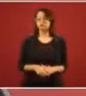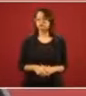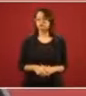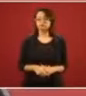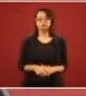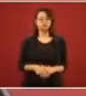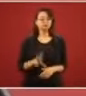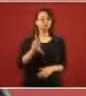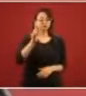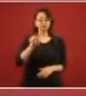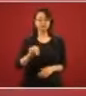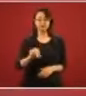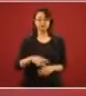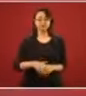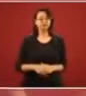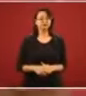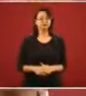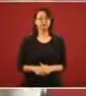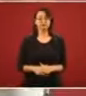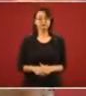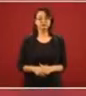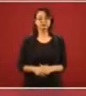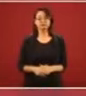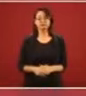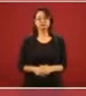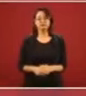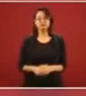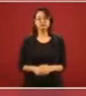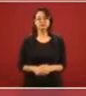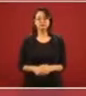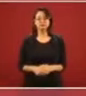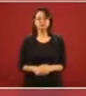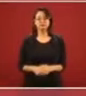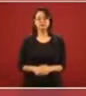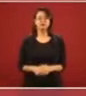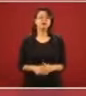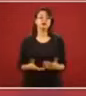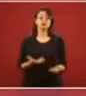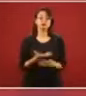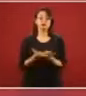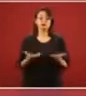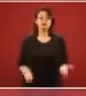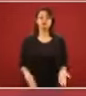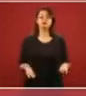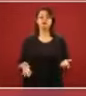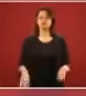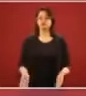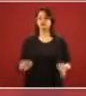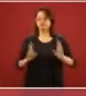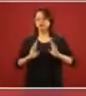no. Me da mucho gusto que el ejército, la marina,